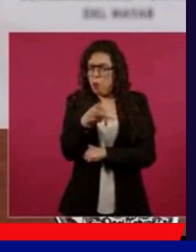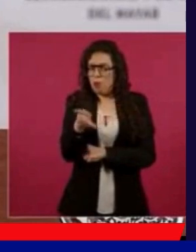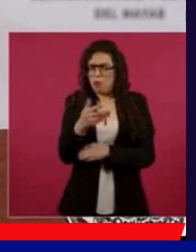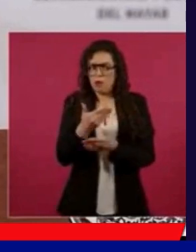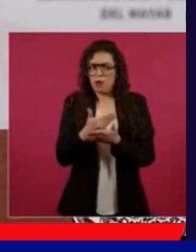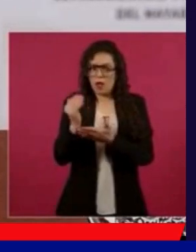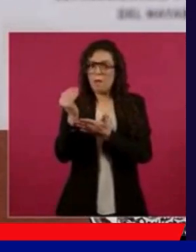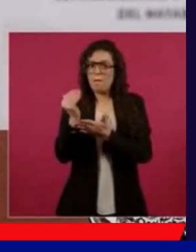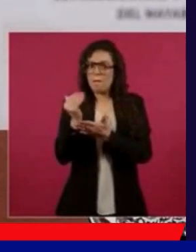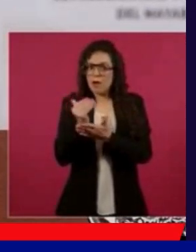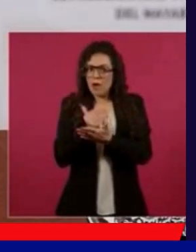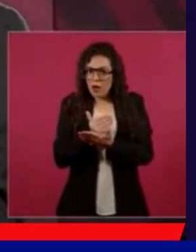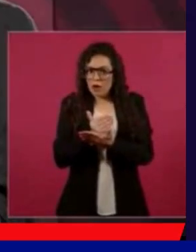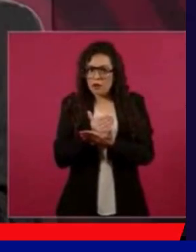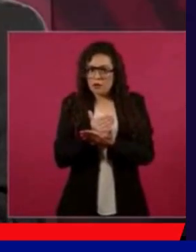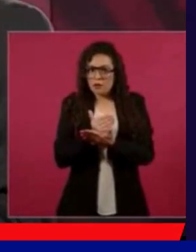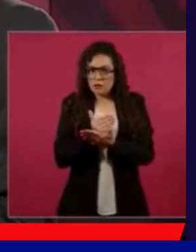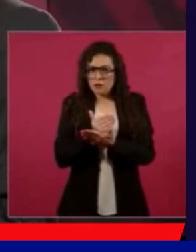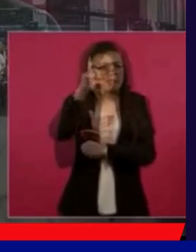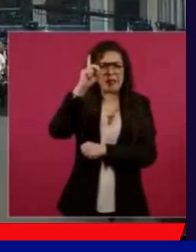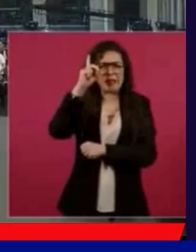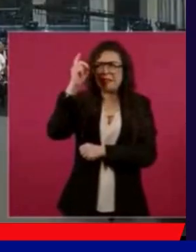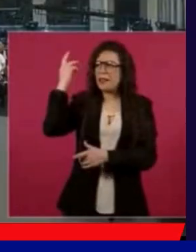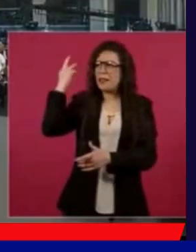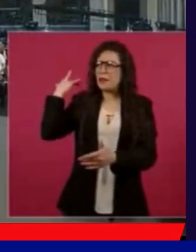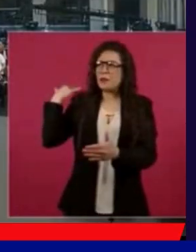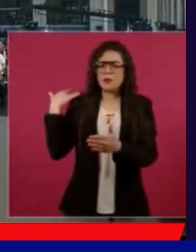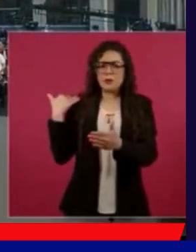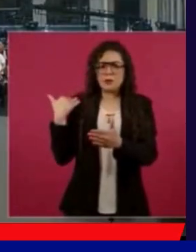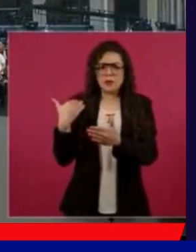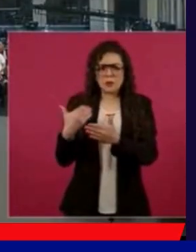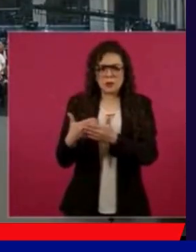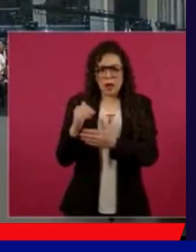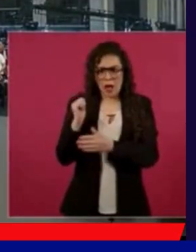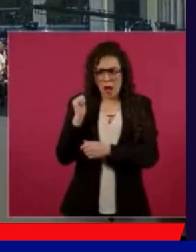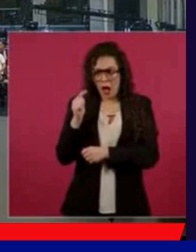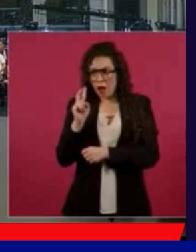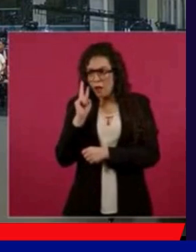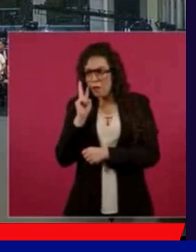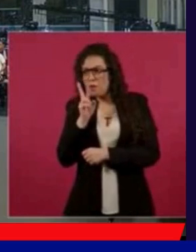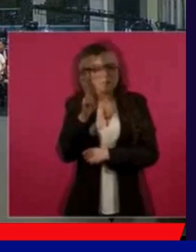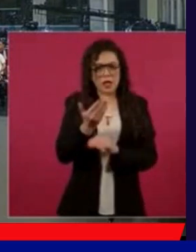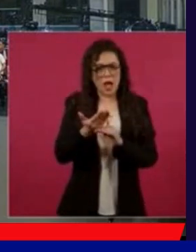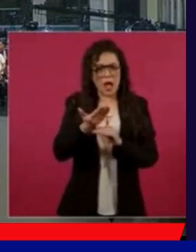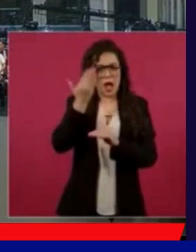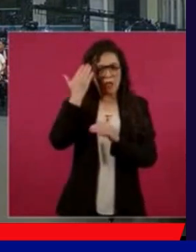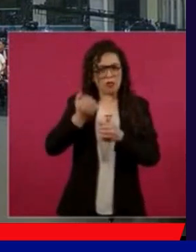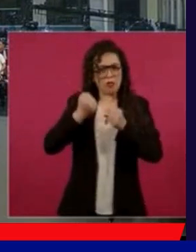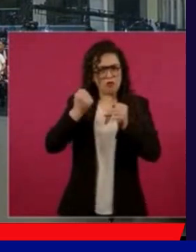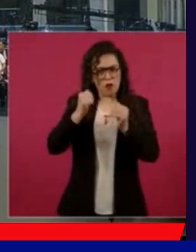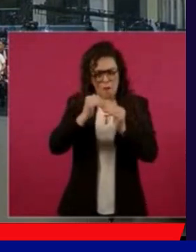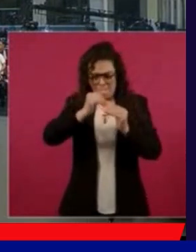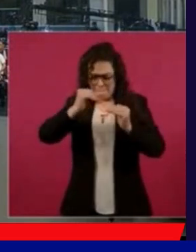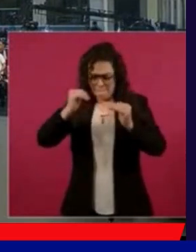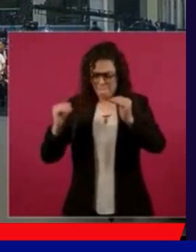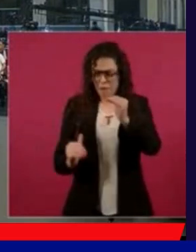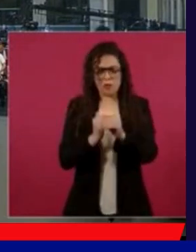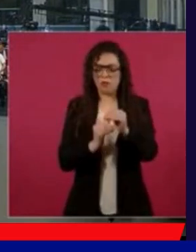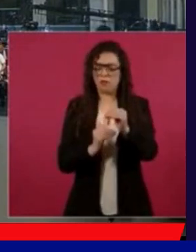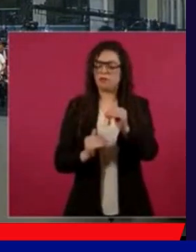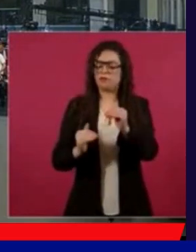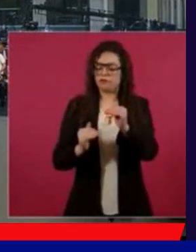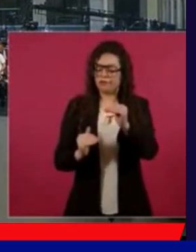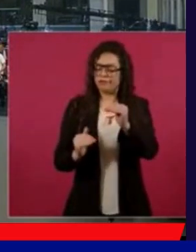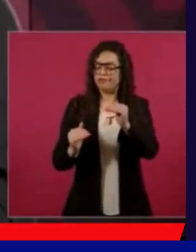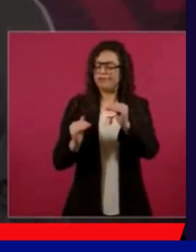no poseen el poder e influencia que tenían en el pasado lo cual quedó evidenciado en las elecciones recientes no se puede